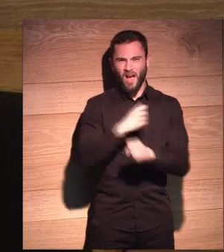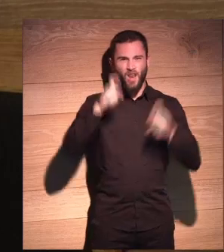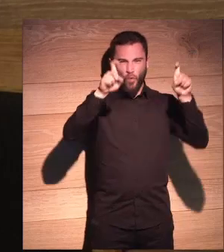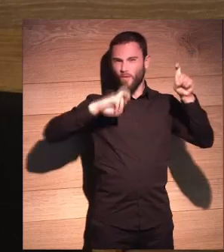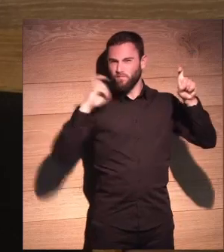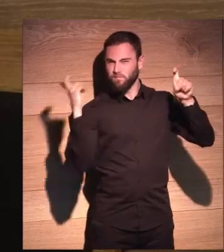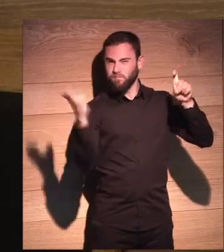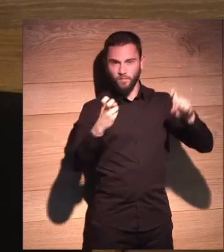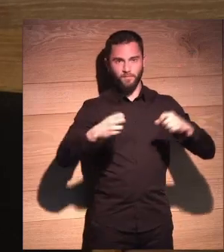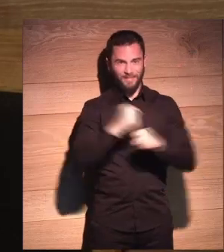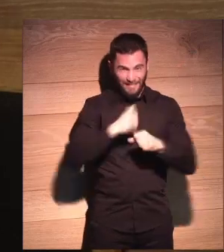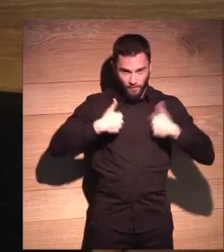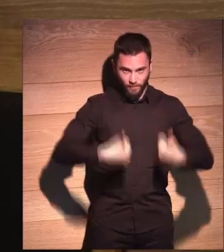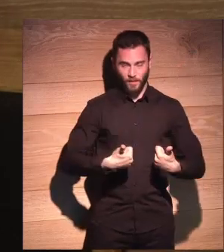educación